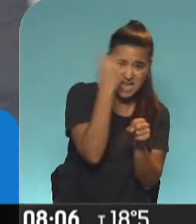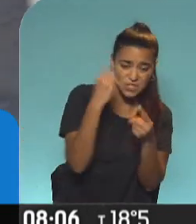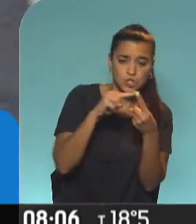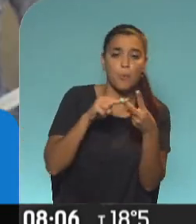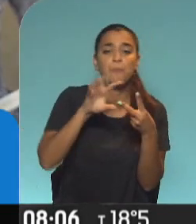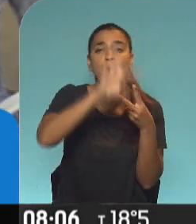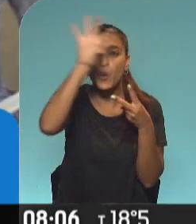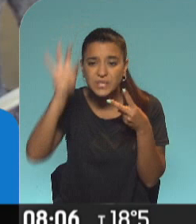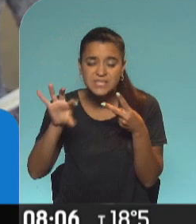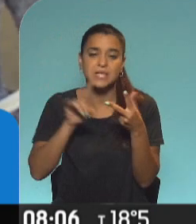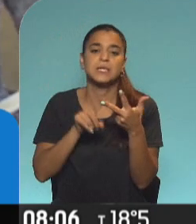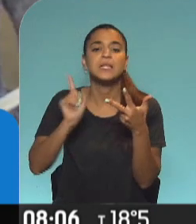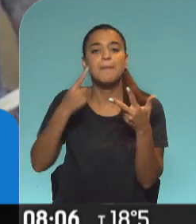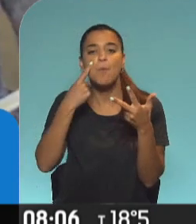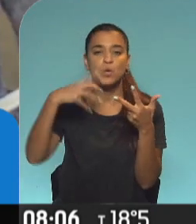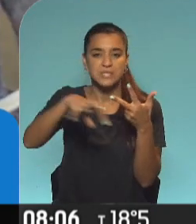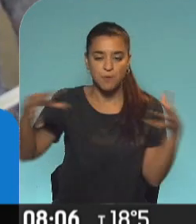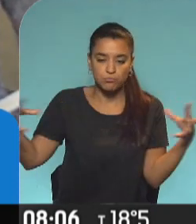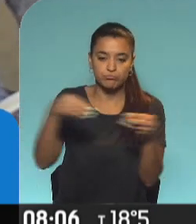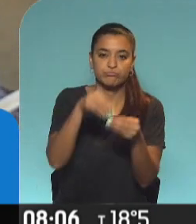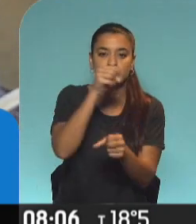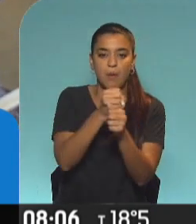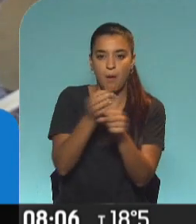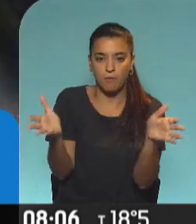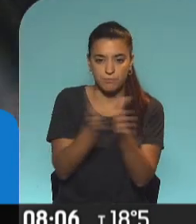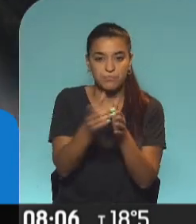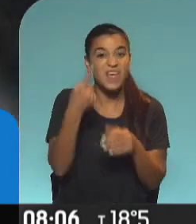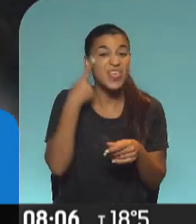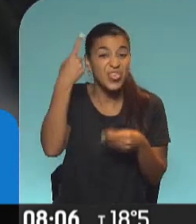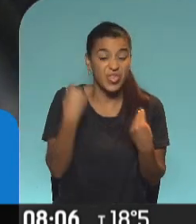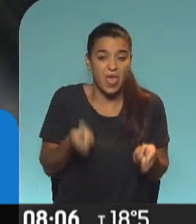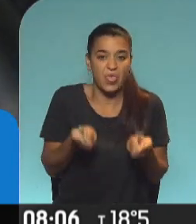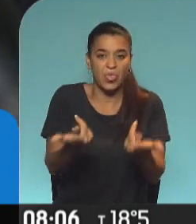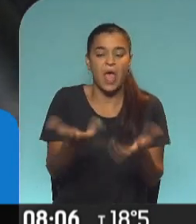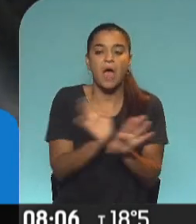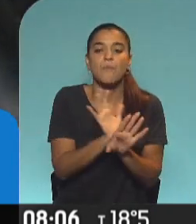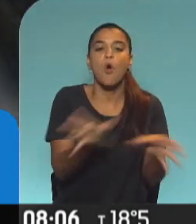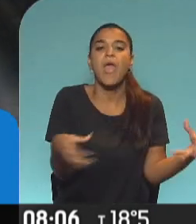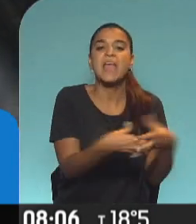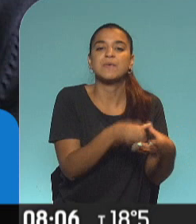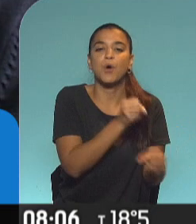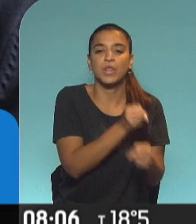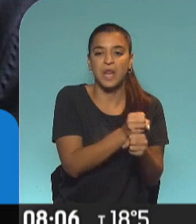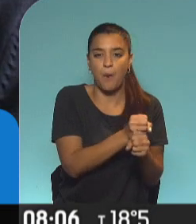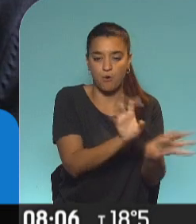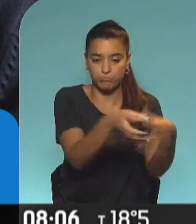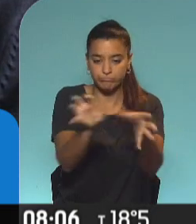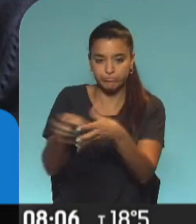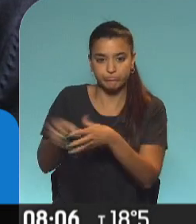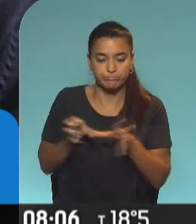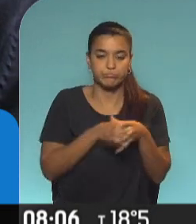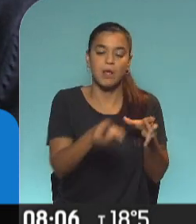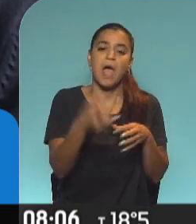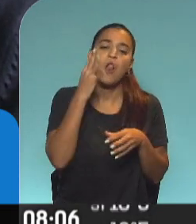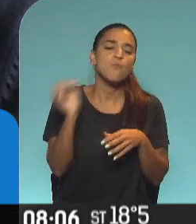las provincias y los municipios. La idea es generar equipos de trabajo. El programa, hay una cuestión que